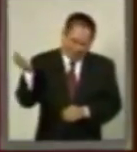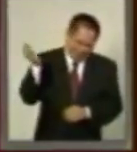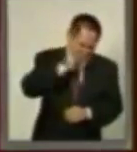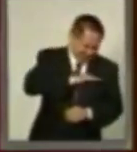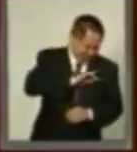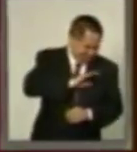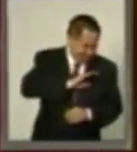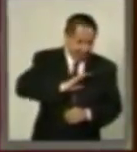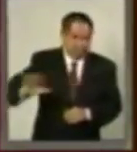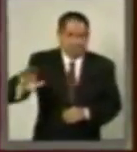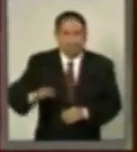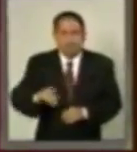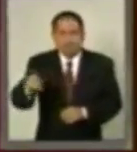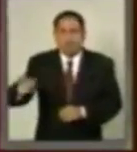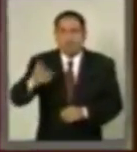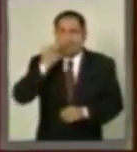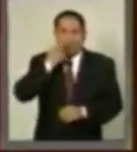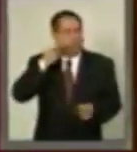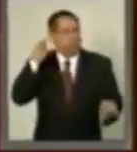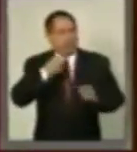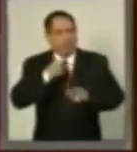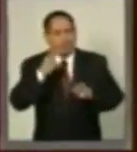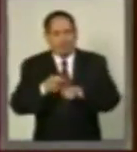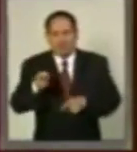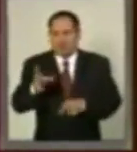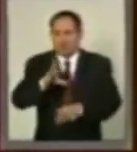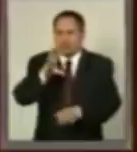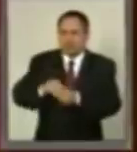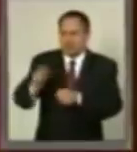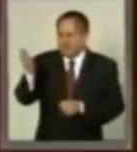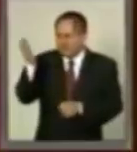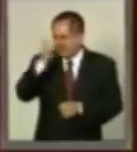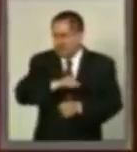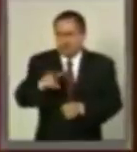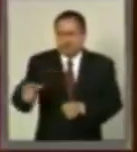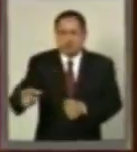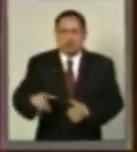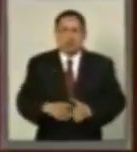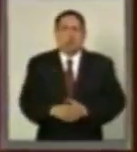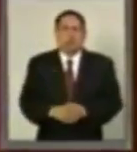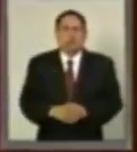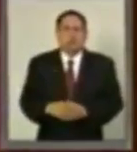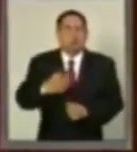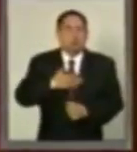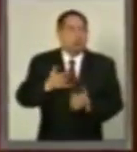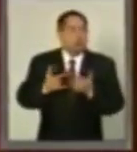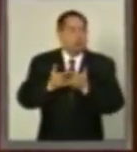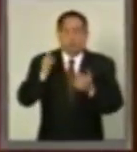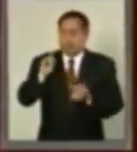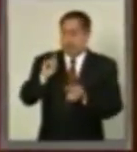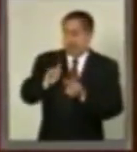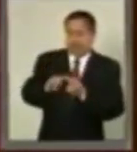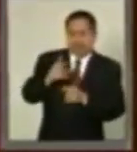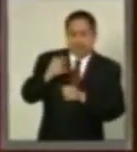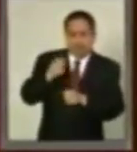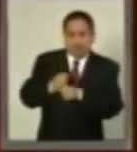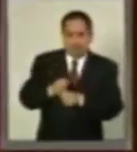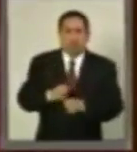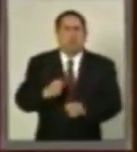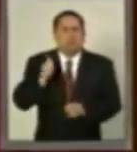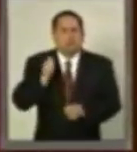eso. Estas acusaciones son totalmente falsas. En nuestra historia reciente,